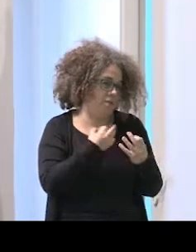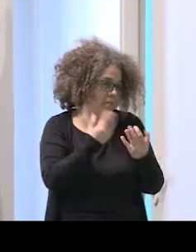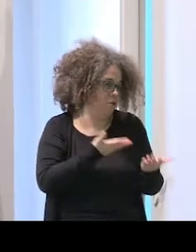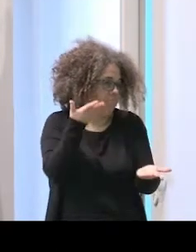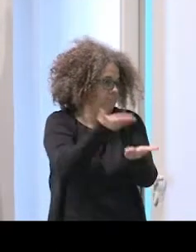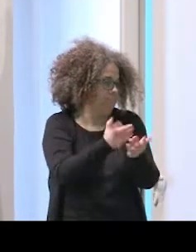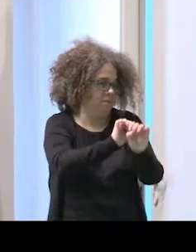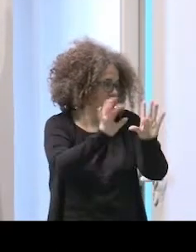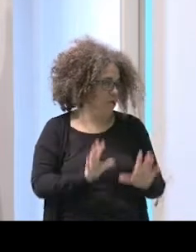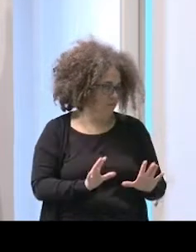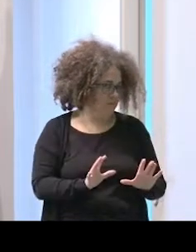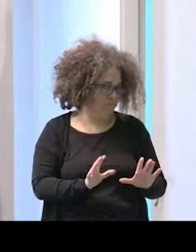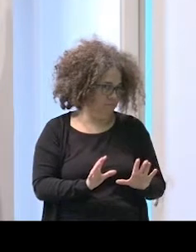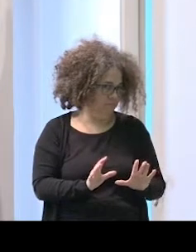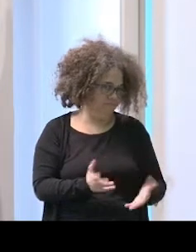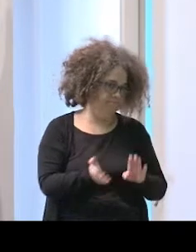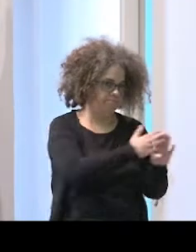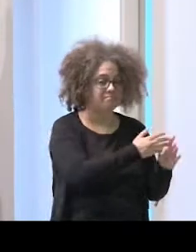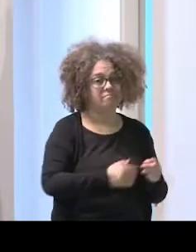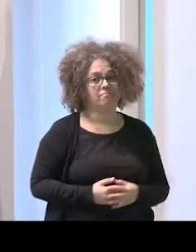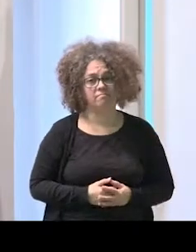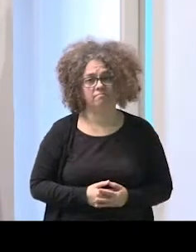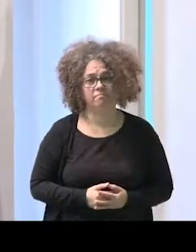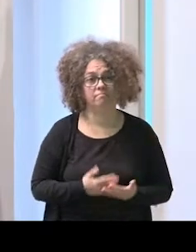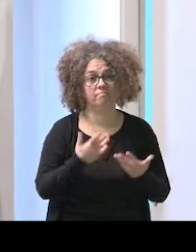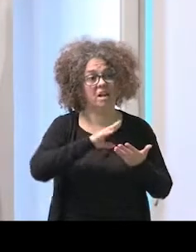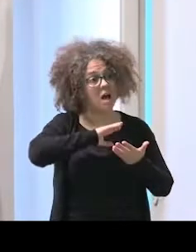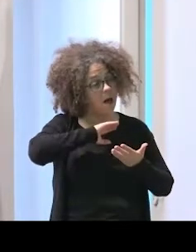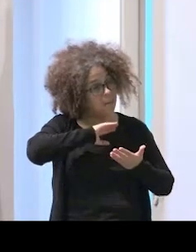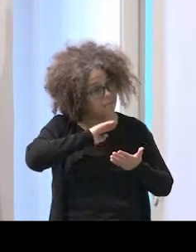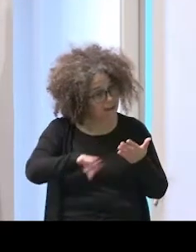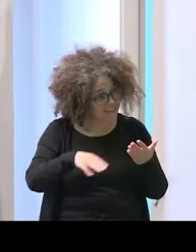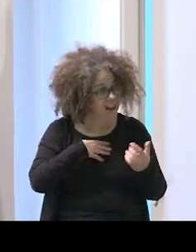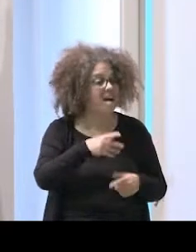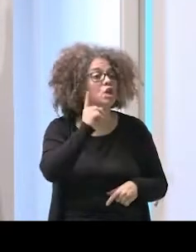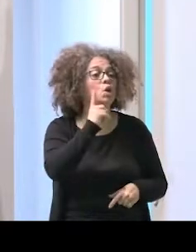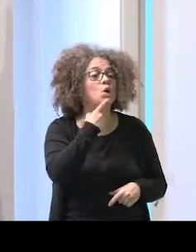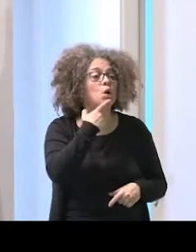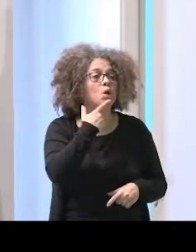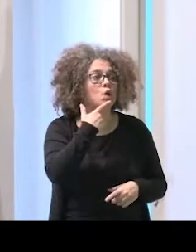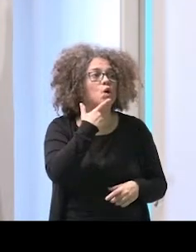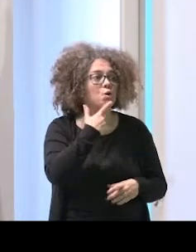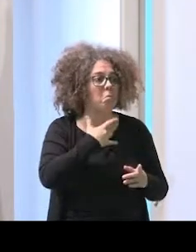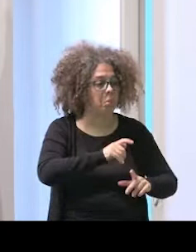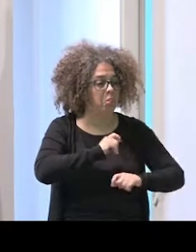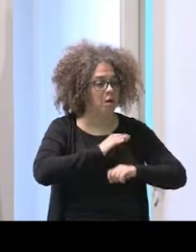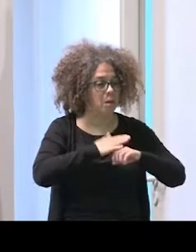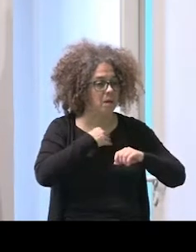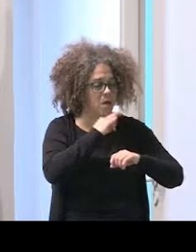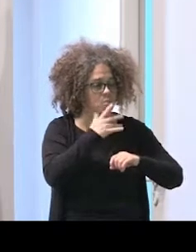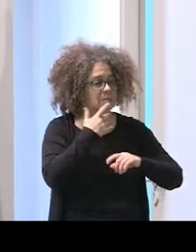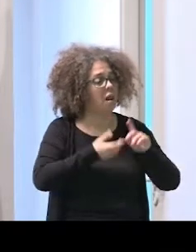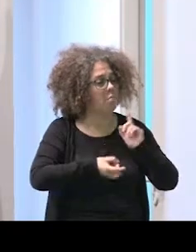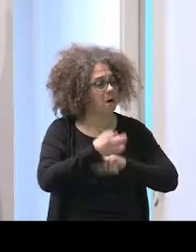negro. Y aparte de todo eso, la sordera, por sí misma, puede descubrir patología neurológica no sospechada. Es decir, cuando tú